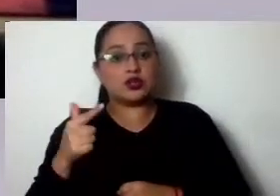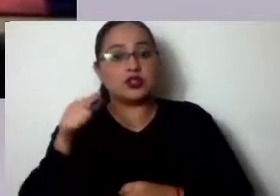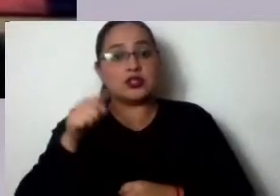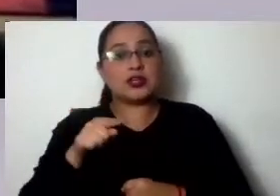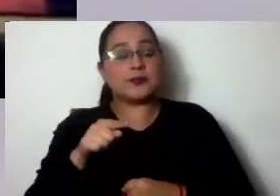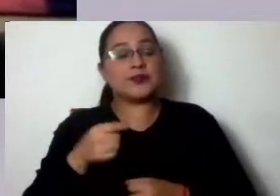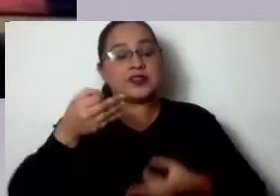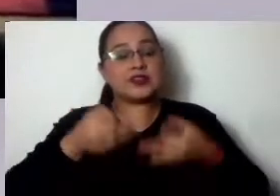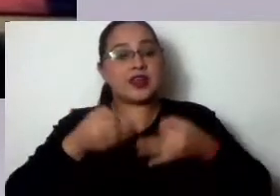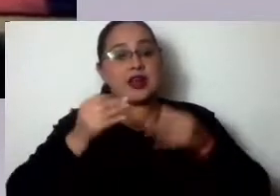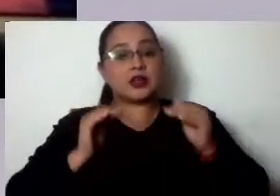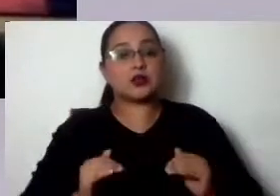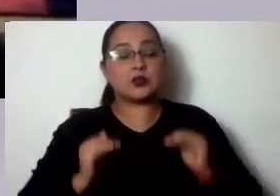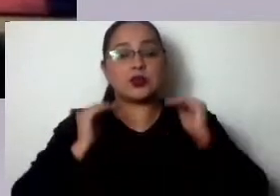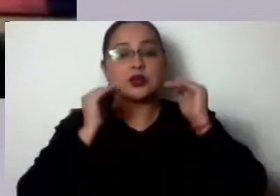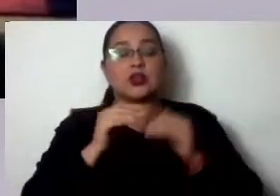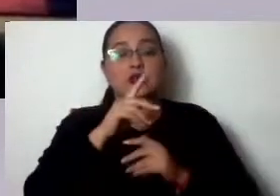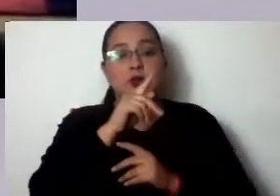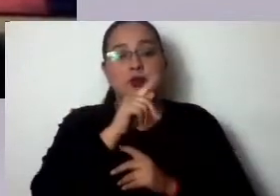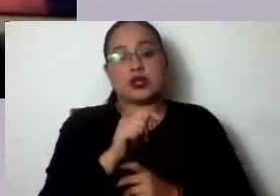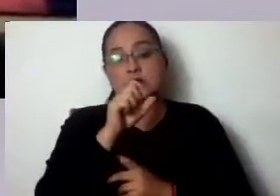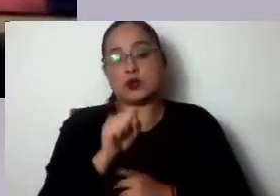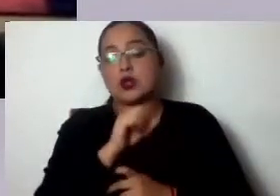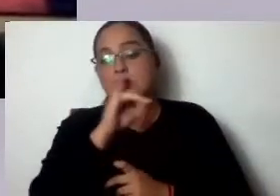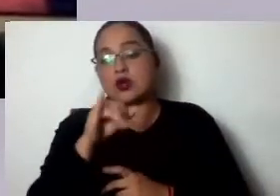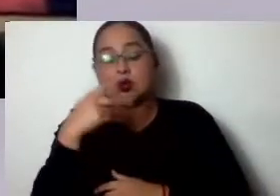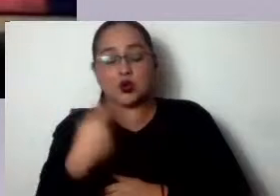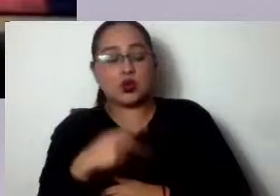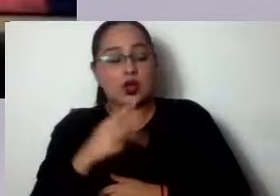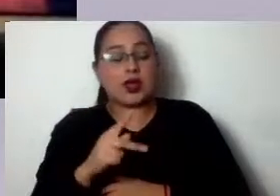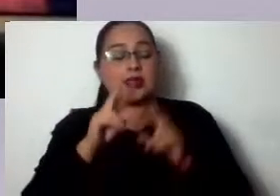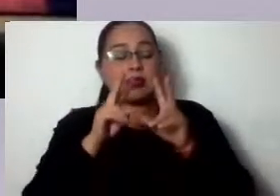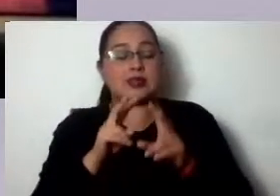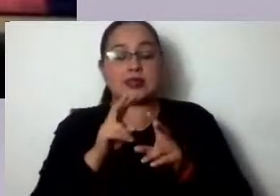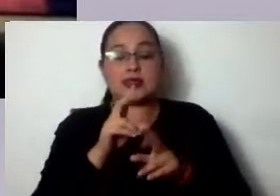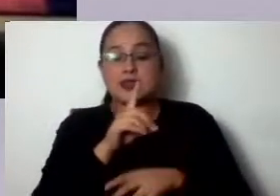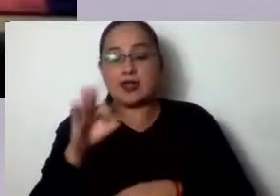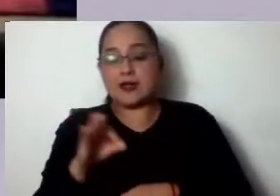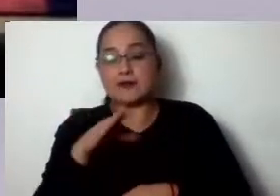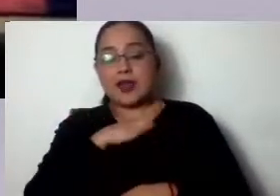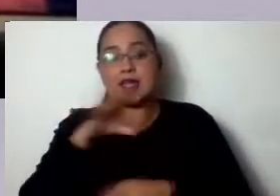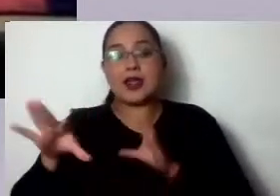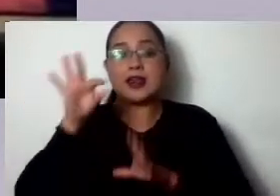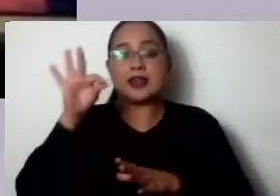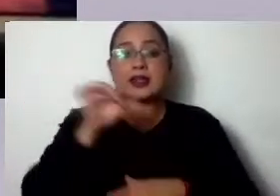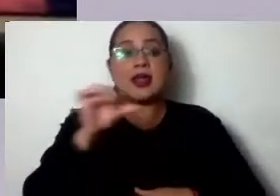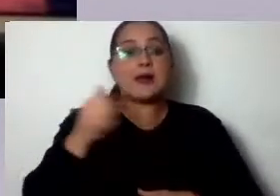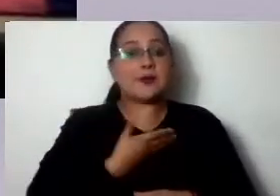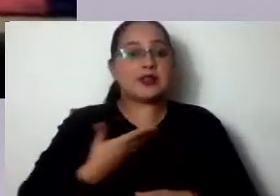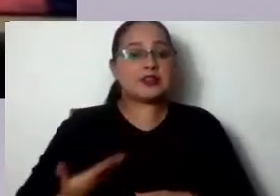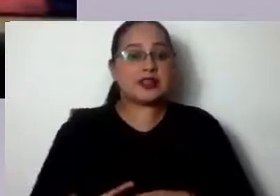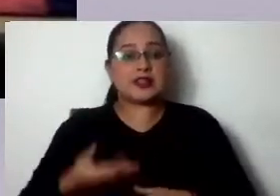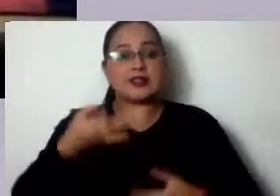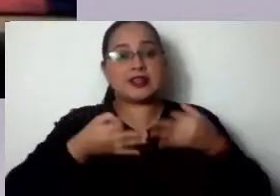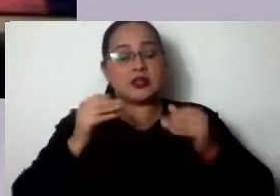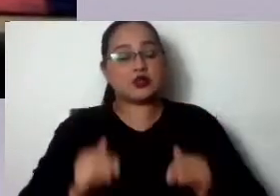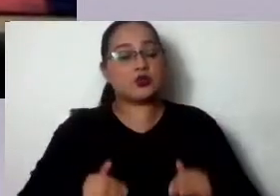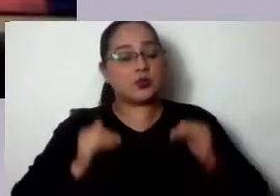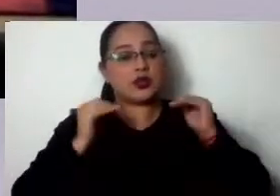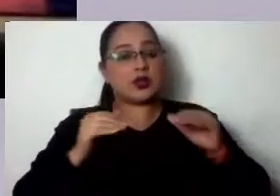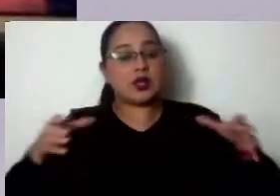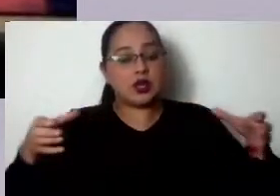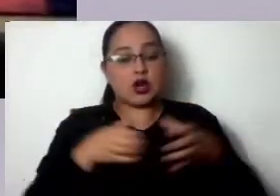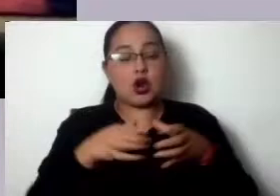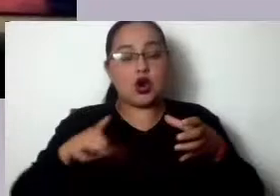del tribunal de lo contencioso administrativo del distrito federal eligió como presidenta del tribunal de la sala superior y su junta